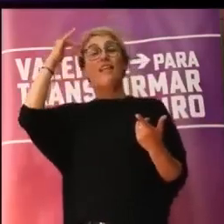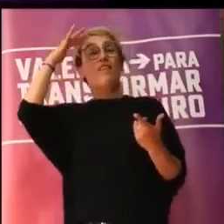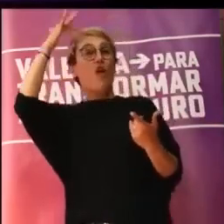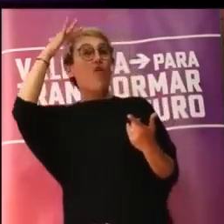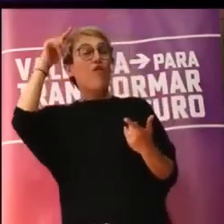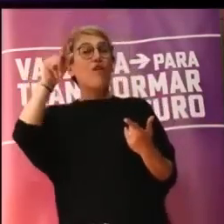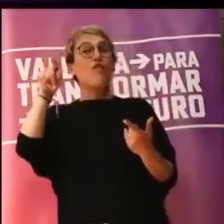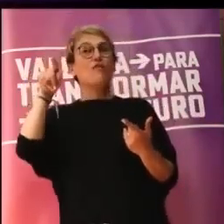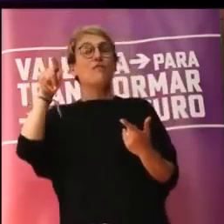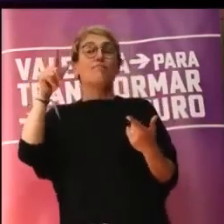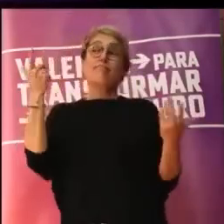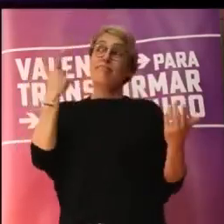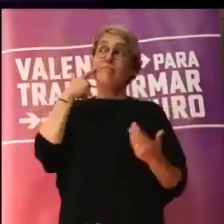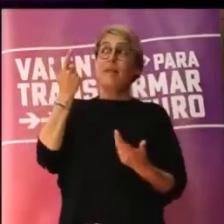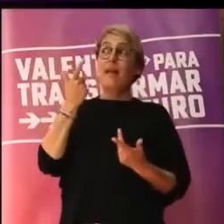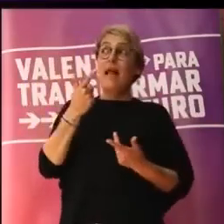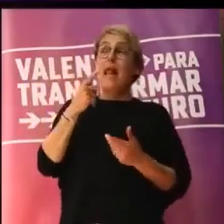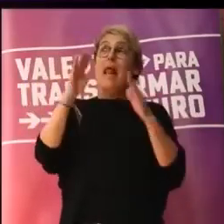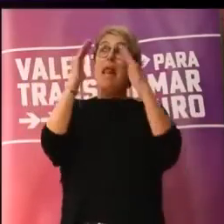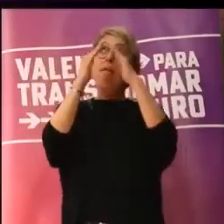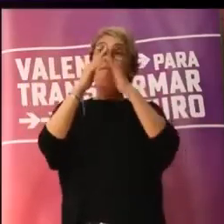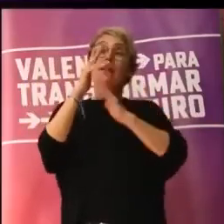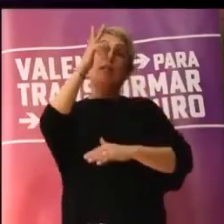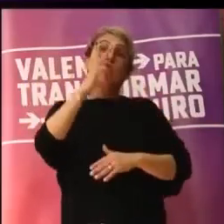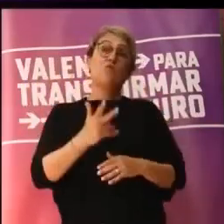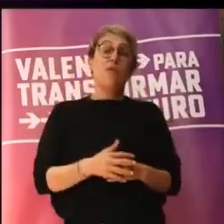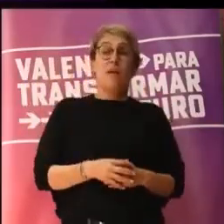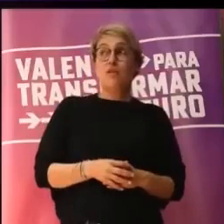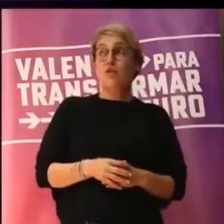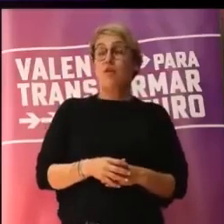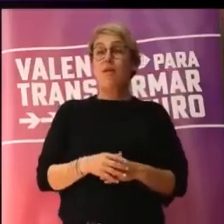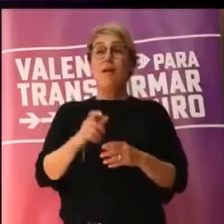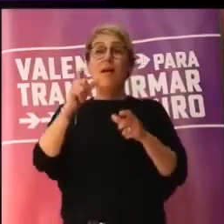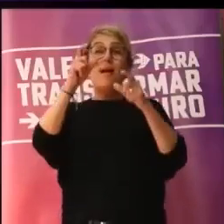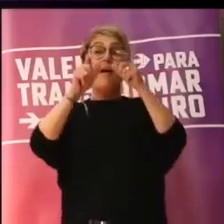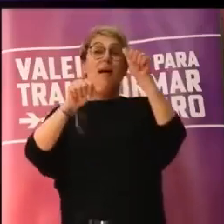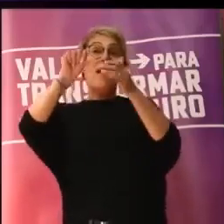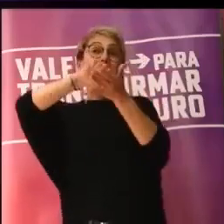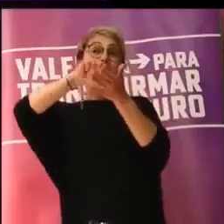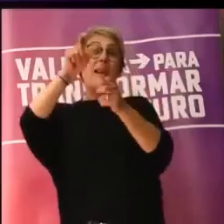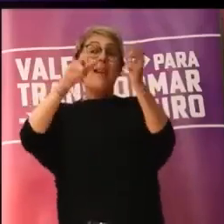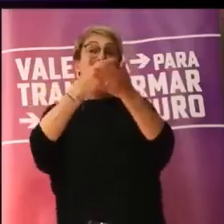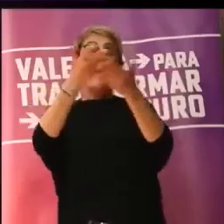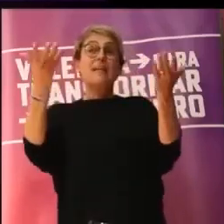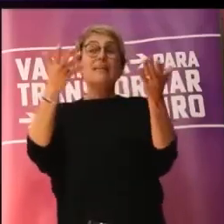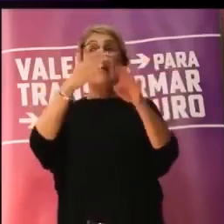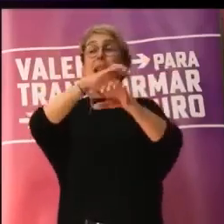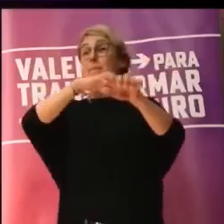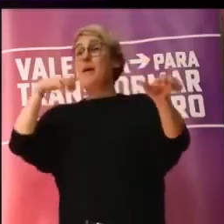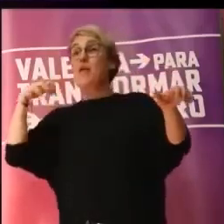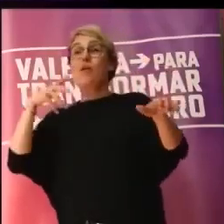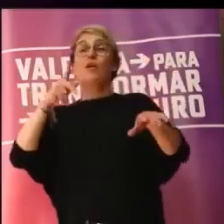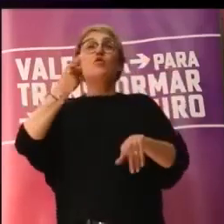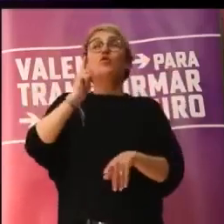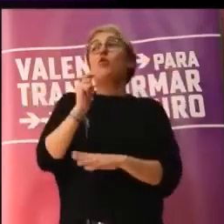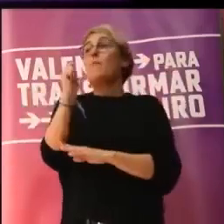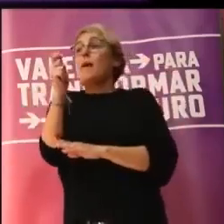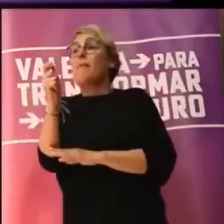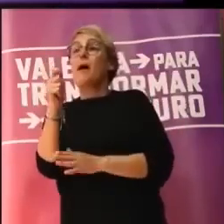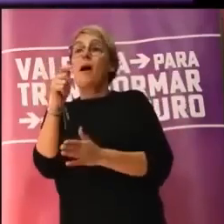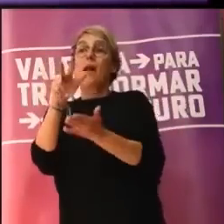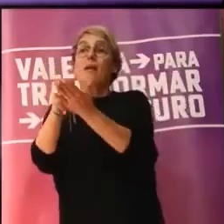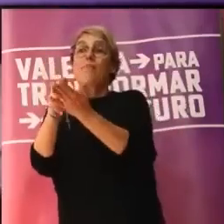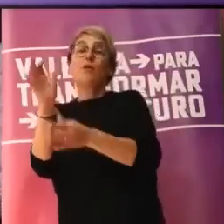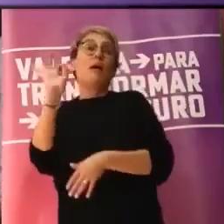mire usted, la vivienda es un derecho? Mire usted, la mayor parte de la gente solamente tiene su salario para pagar una hipoteca y para pagar un